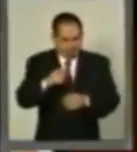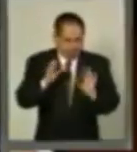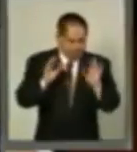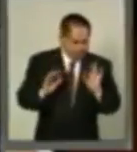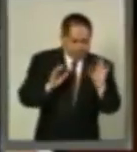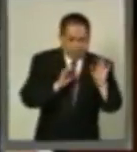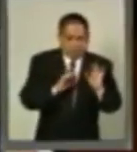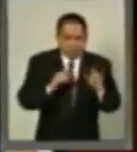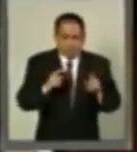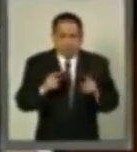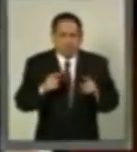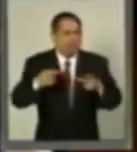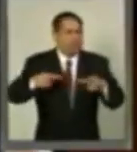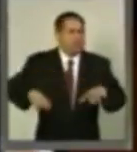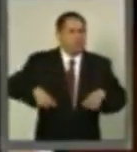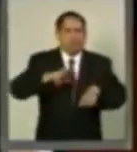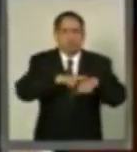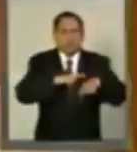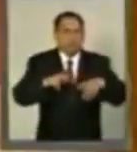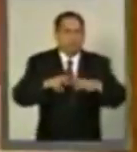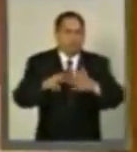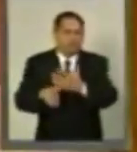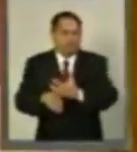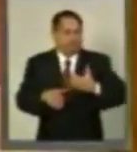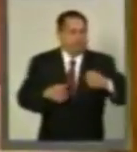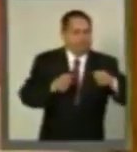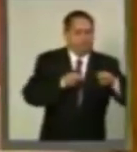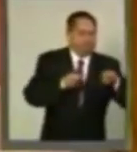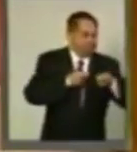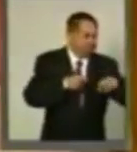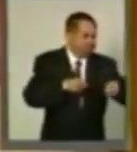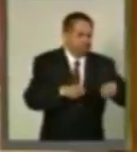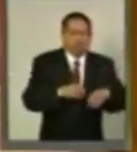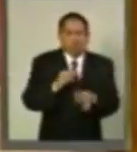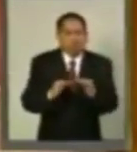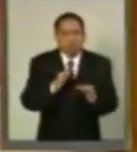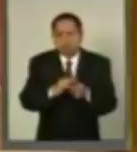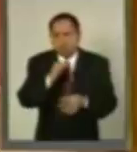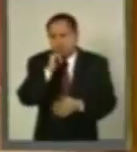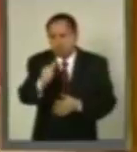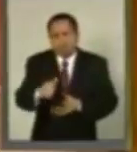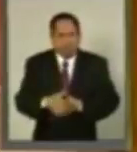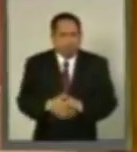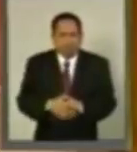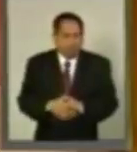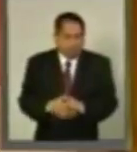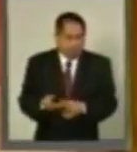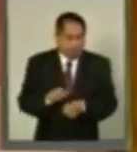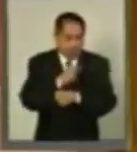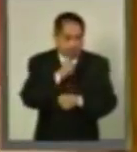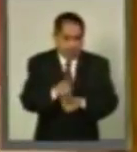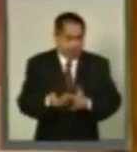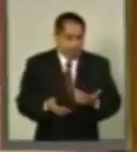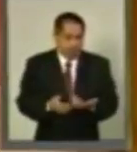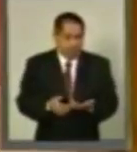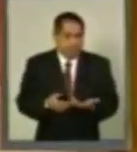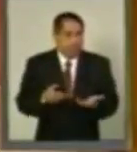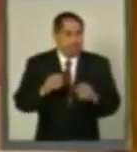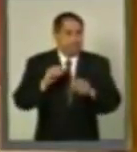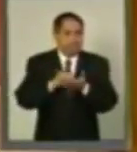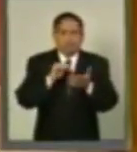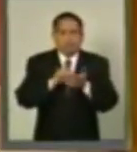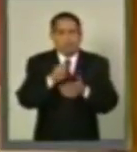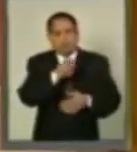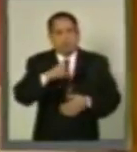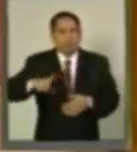el secuestro de los gobernadores de los órganos locales no se cumplió. Y no solamente se mantiene el secuestro